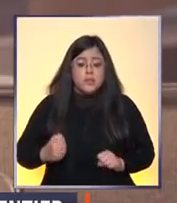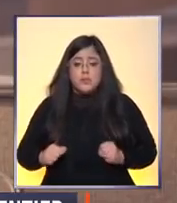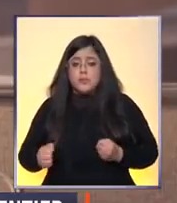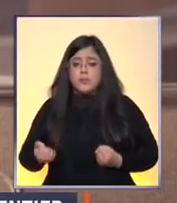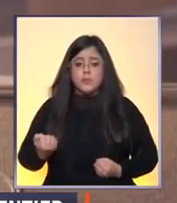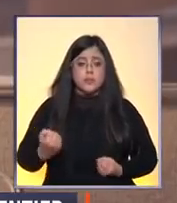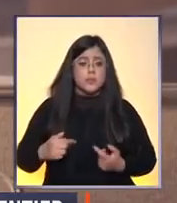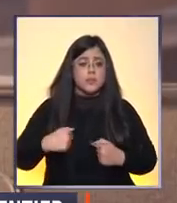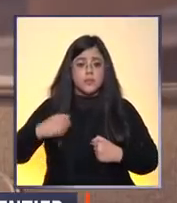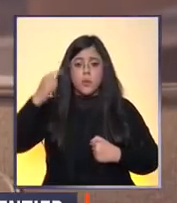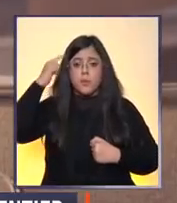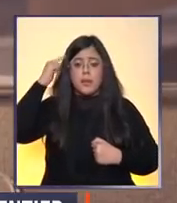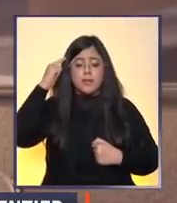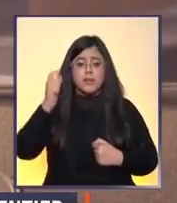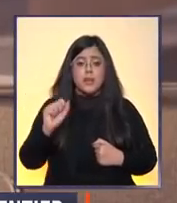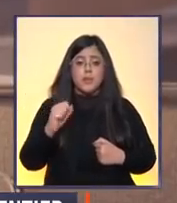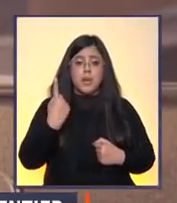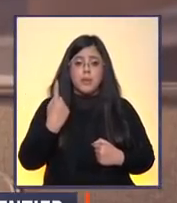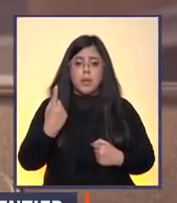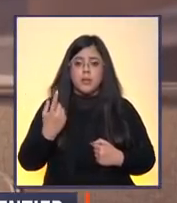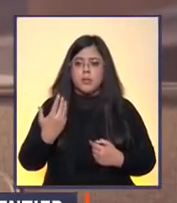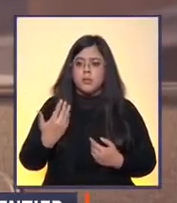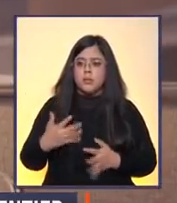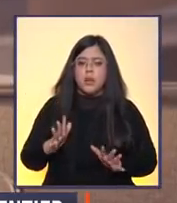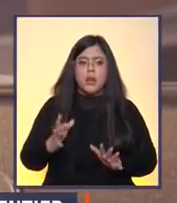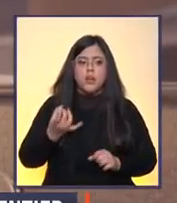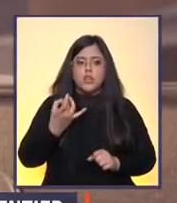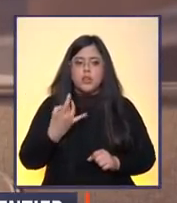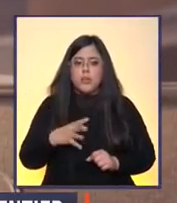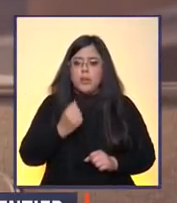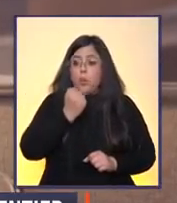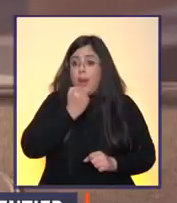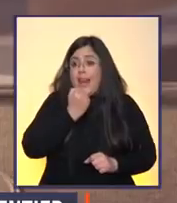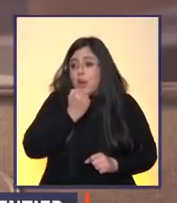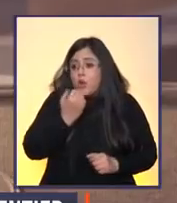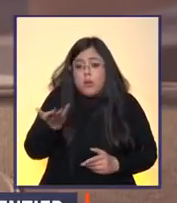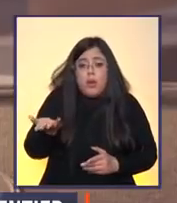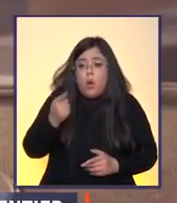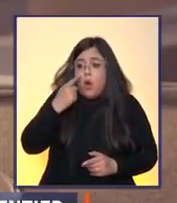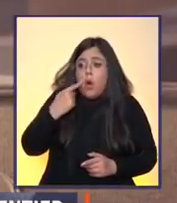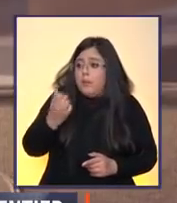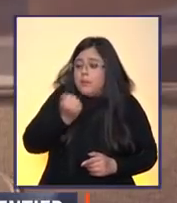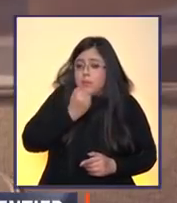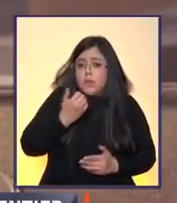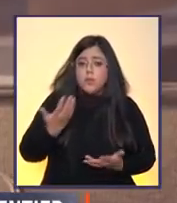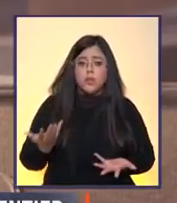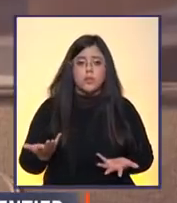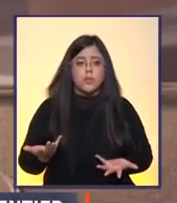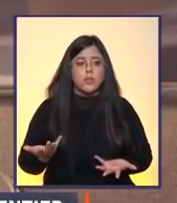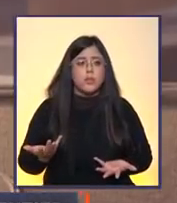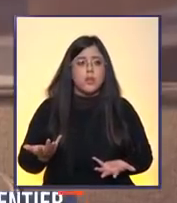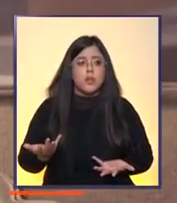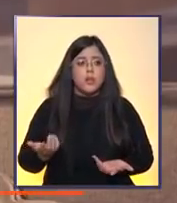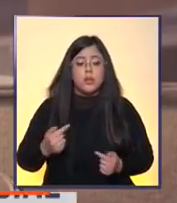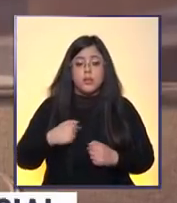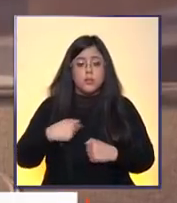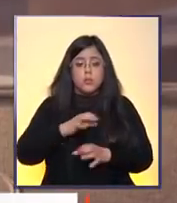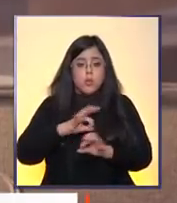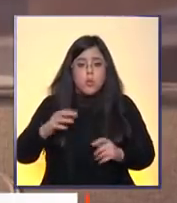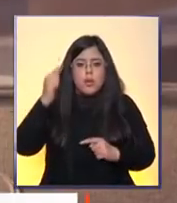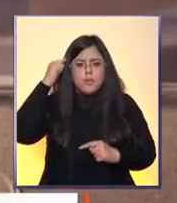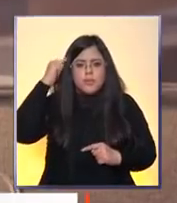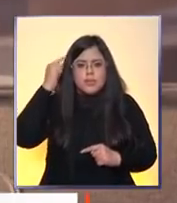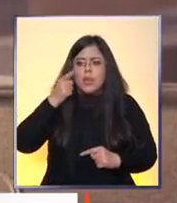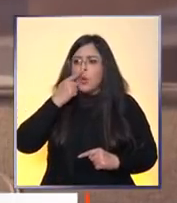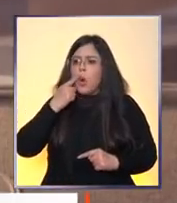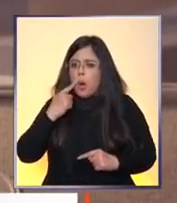Yo pensé primero que como que había sido como un error de cálculo, que no, nunca pensé que él tuvo la intención